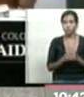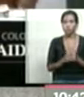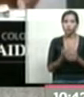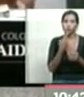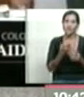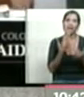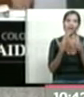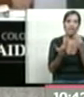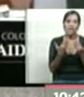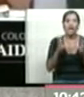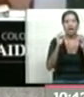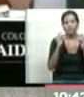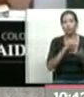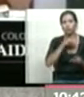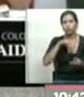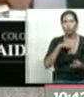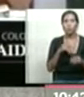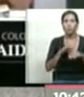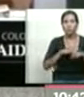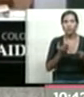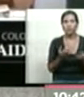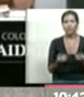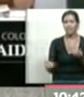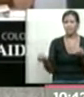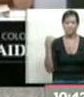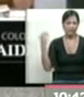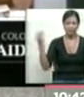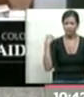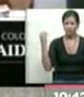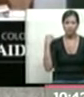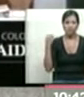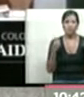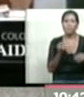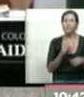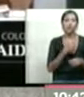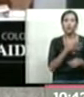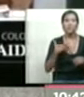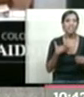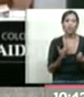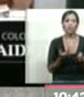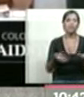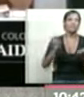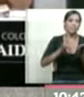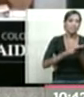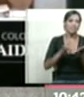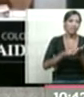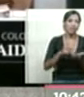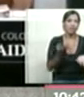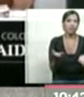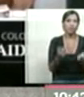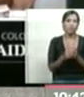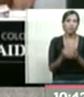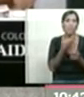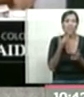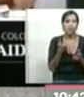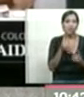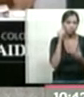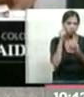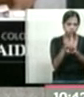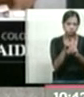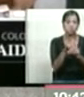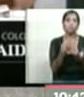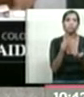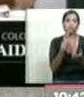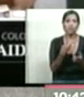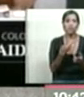hayas hablado con nosotros porque yo he recibido un montón de denuncias, pero yo no quiero hacerme eco de eso, sino tú eres una persona, un vocero,